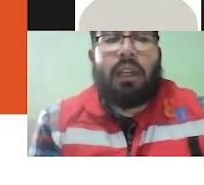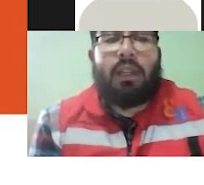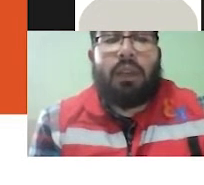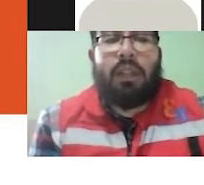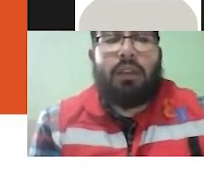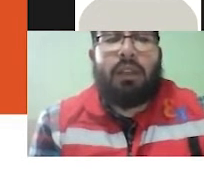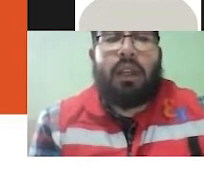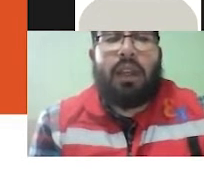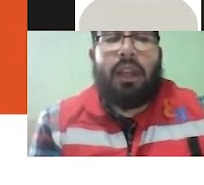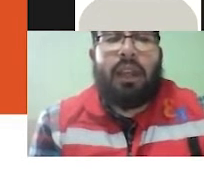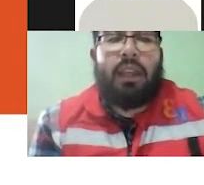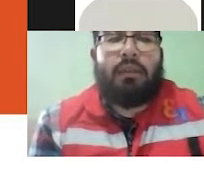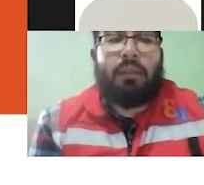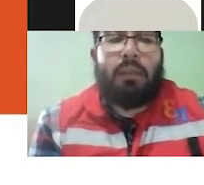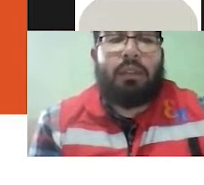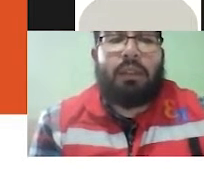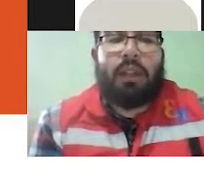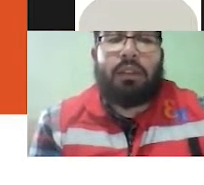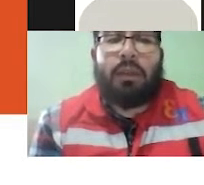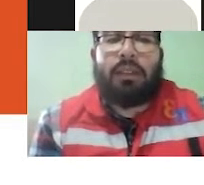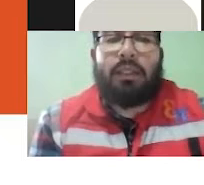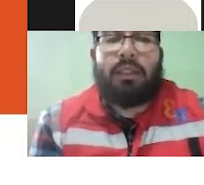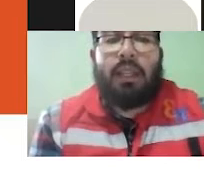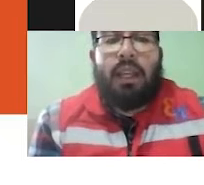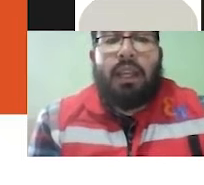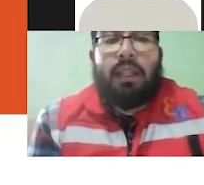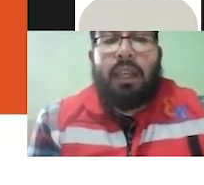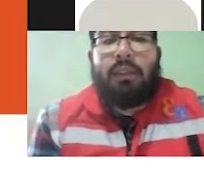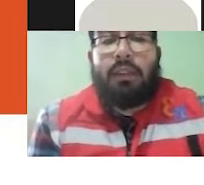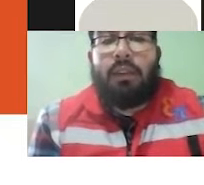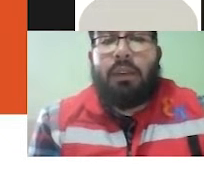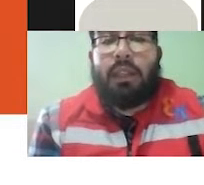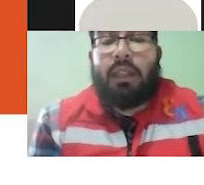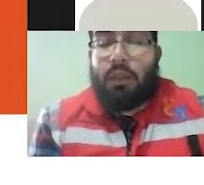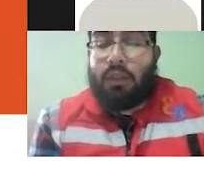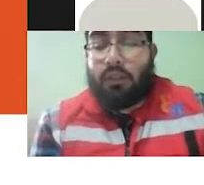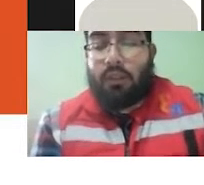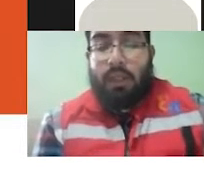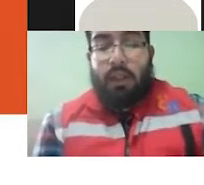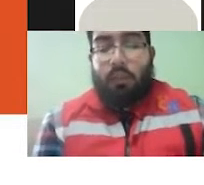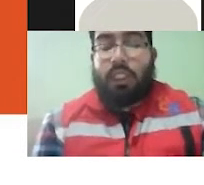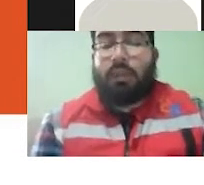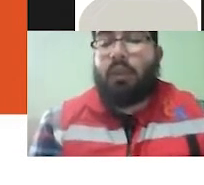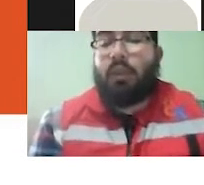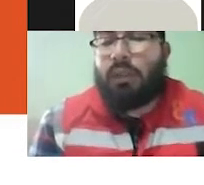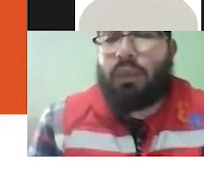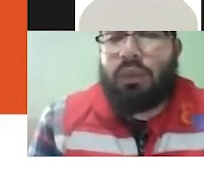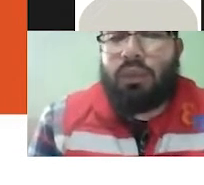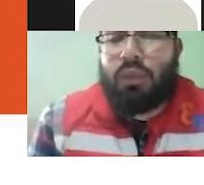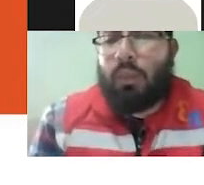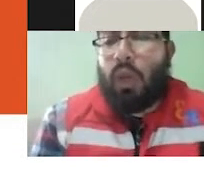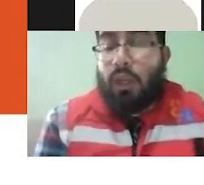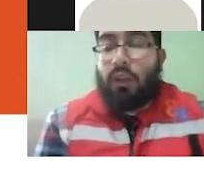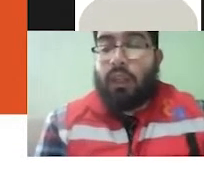mantenerlos actualizados e informados en los avances del edificio en materia de protección civil. Muchas veces cuando hacemos